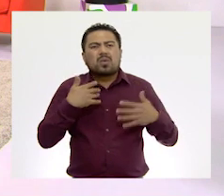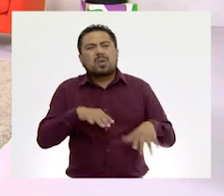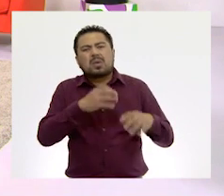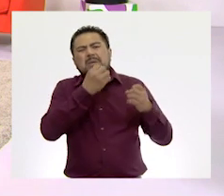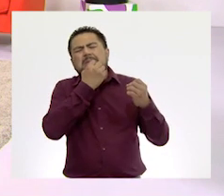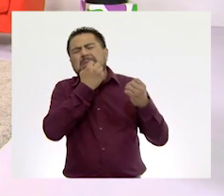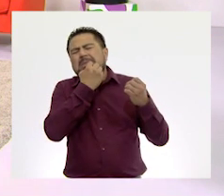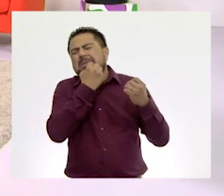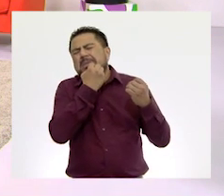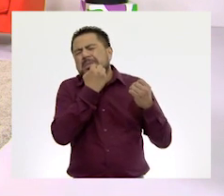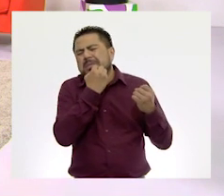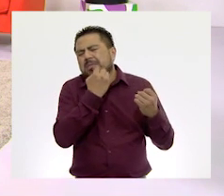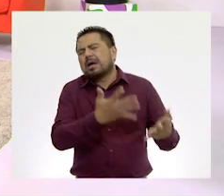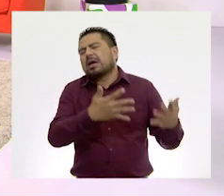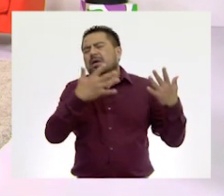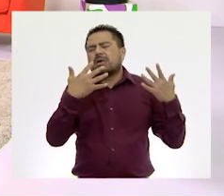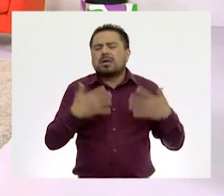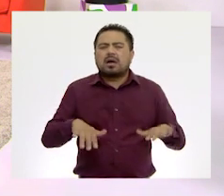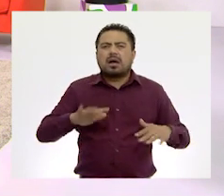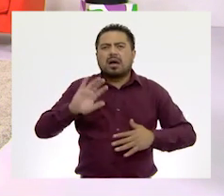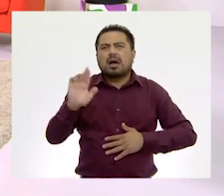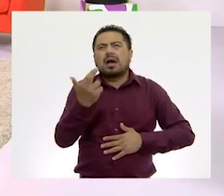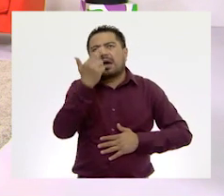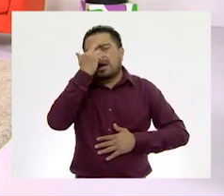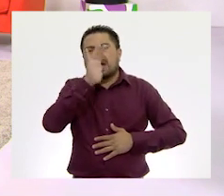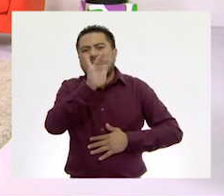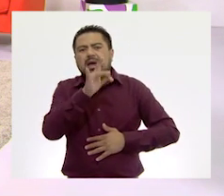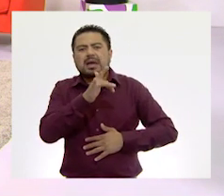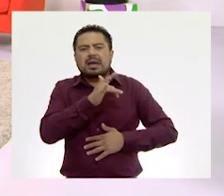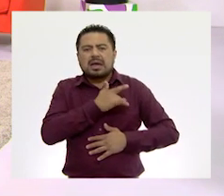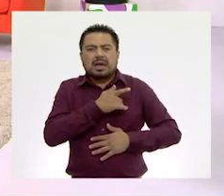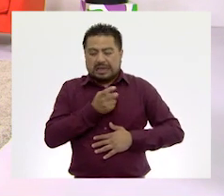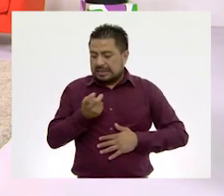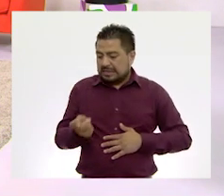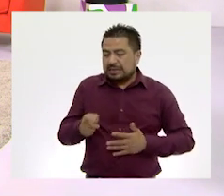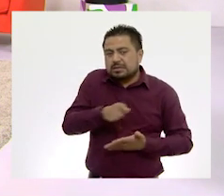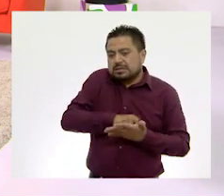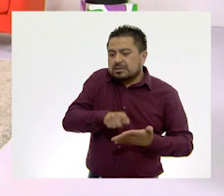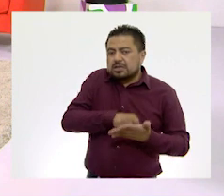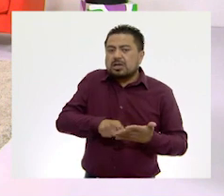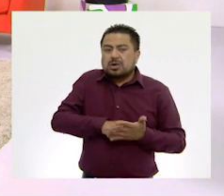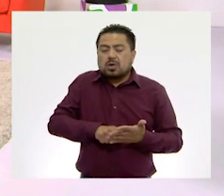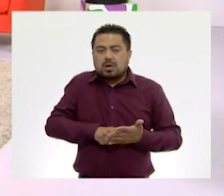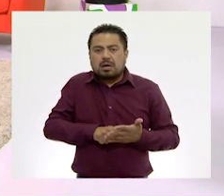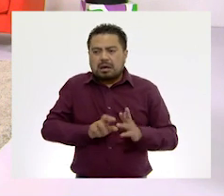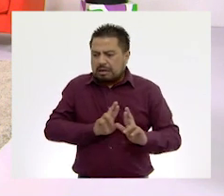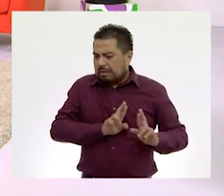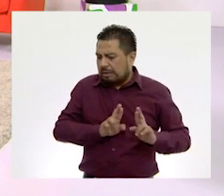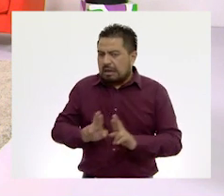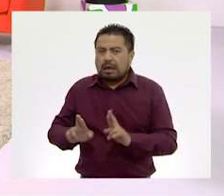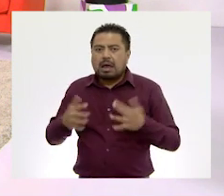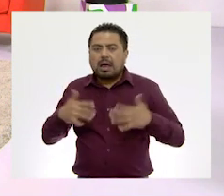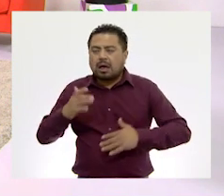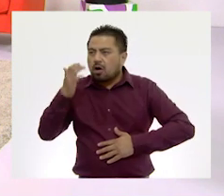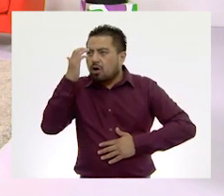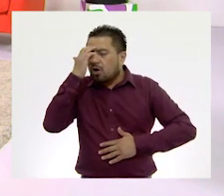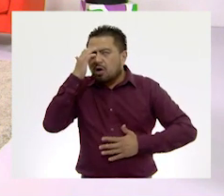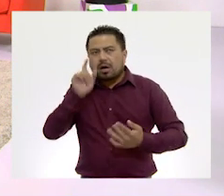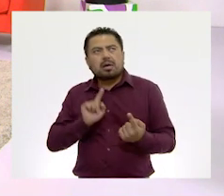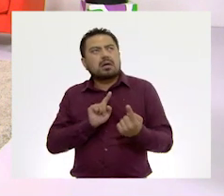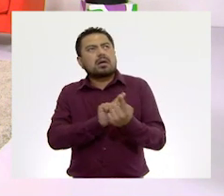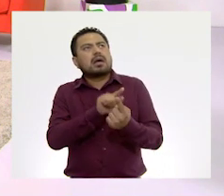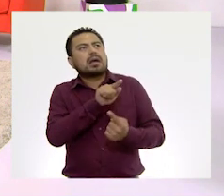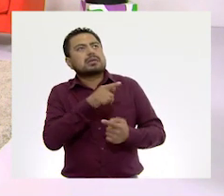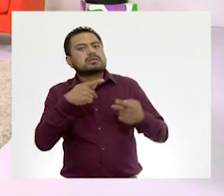súper significativa, ¿no? Que lo que ellos escribieron hubiera tenido esa respuesta y haber conocido a esa